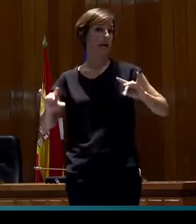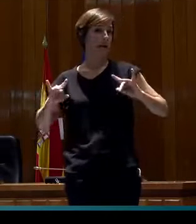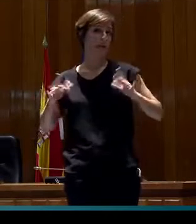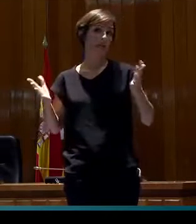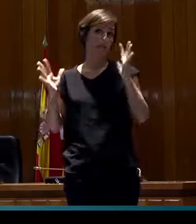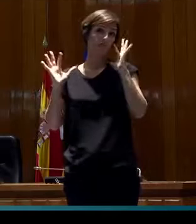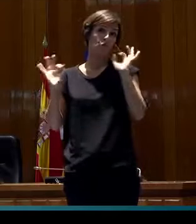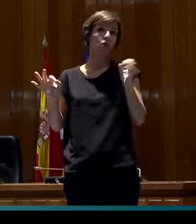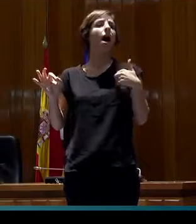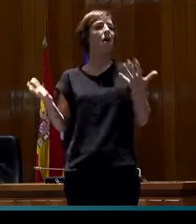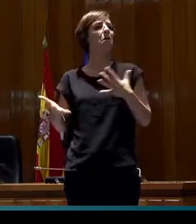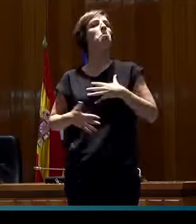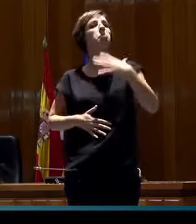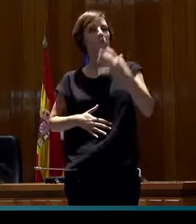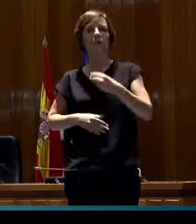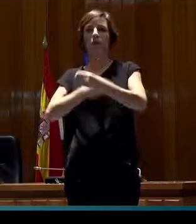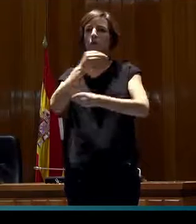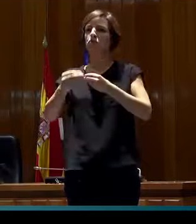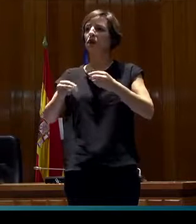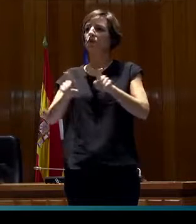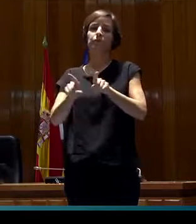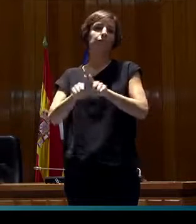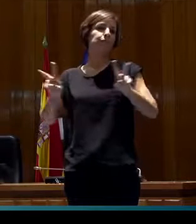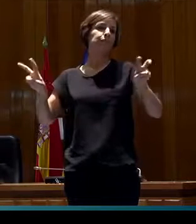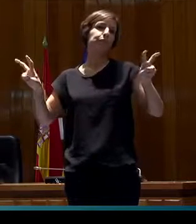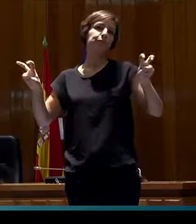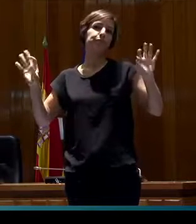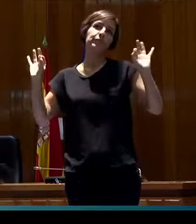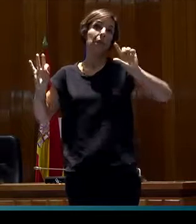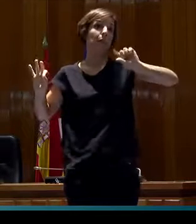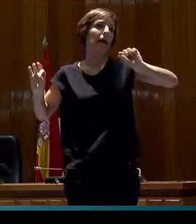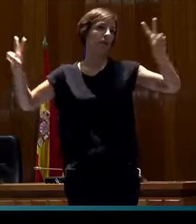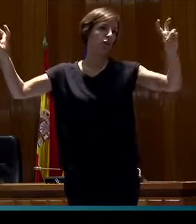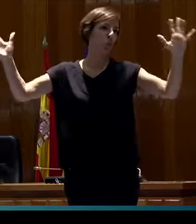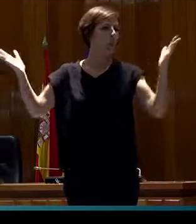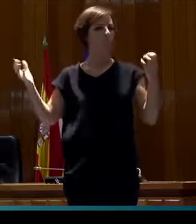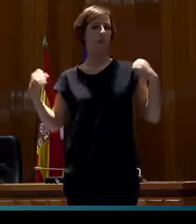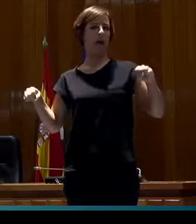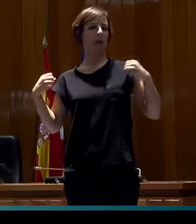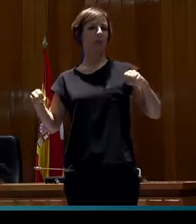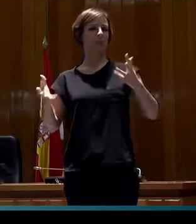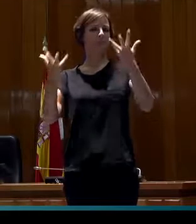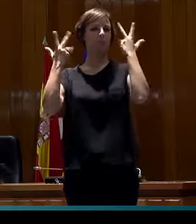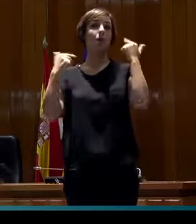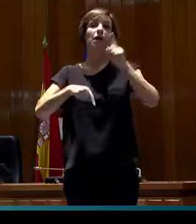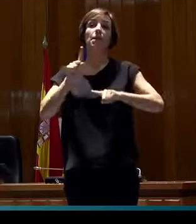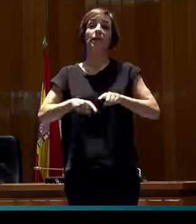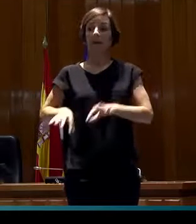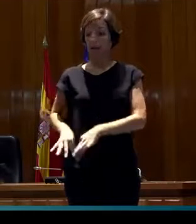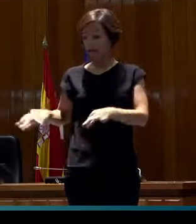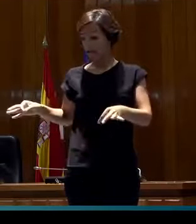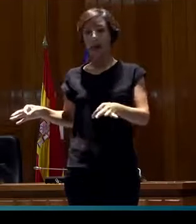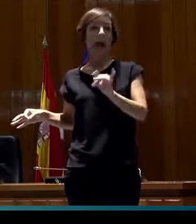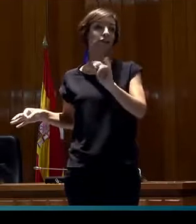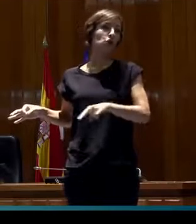razonable, con un uso práctico y, entre comillas, vamos a llamar barato, ¿no? Aunque, bueno, aquí ya dependerá del bolsillo de cada uno,